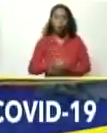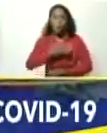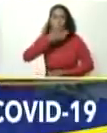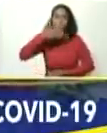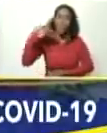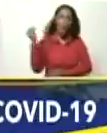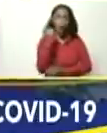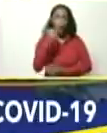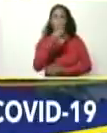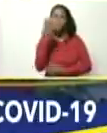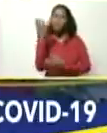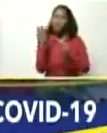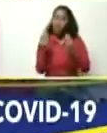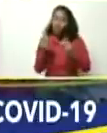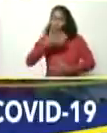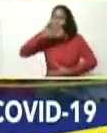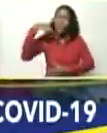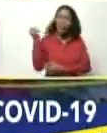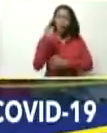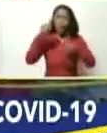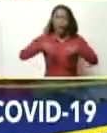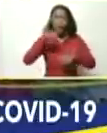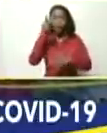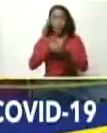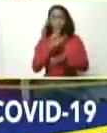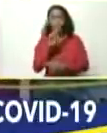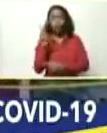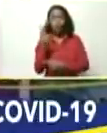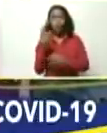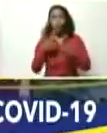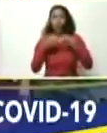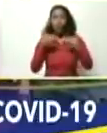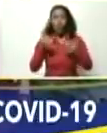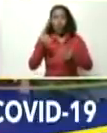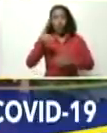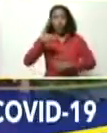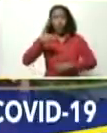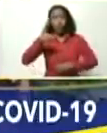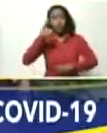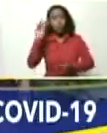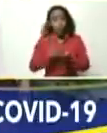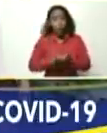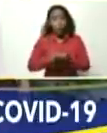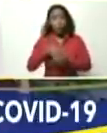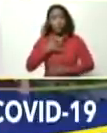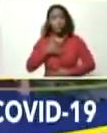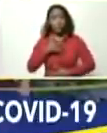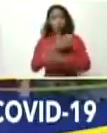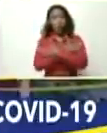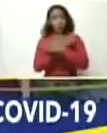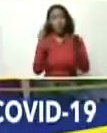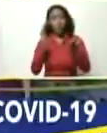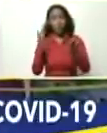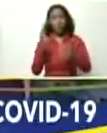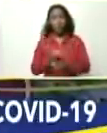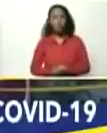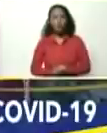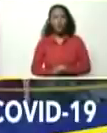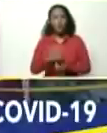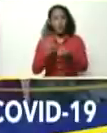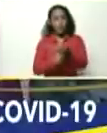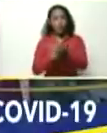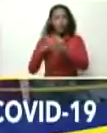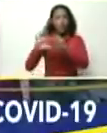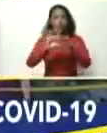Mejor, mucho mejor que este. Donde todos pongamos nuestros sentimientos de solidaridad. de hermandad, de